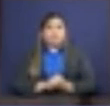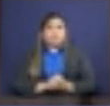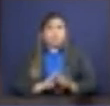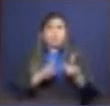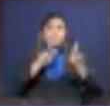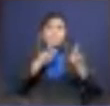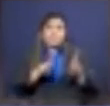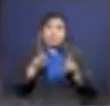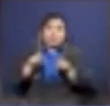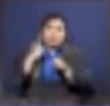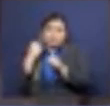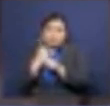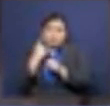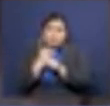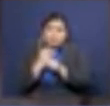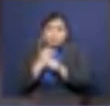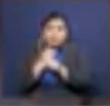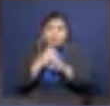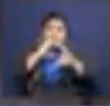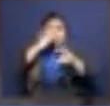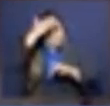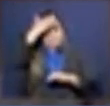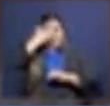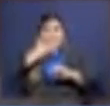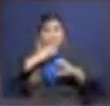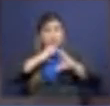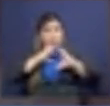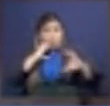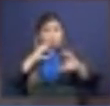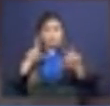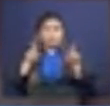personal de mi bus y el metro,